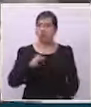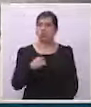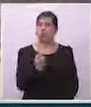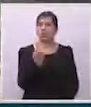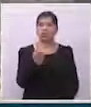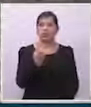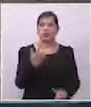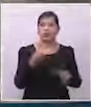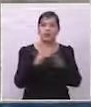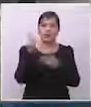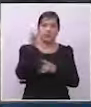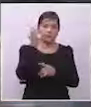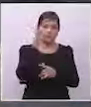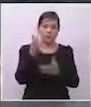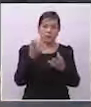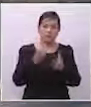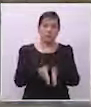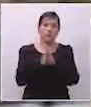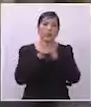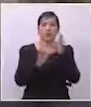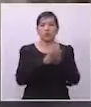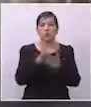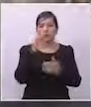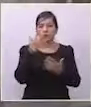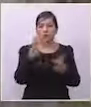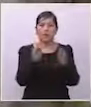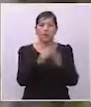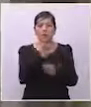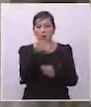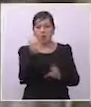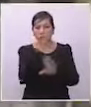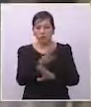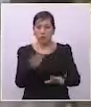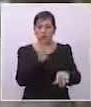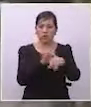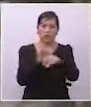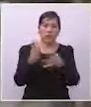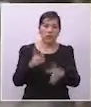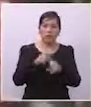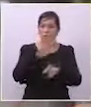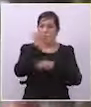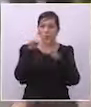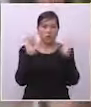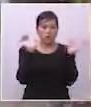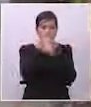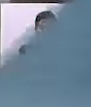madre pide justicia. Existirían más víctimas. Sin embargo, existe un silencio.